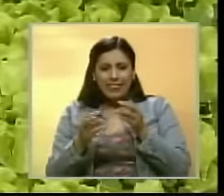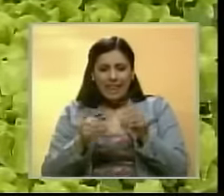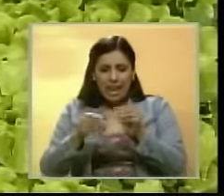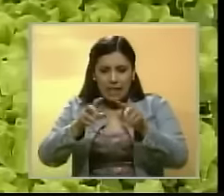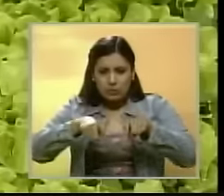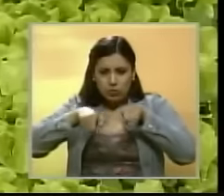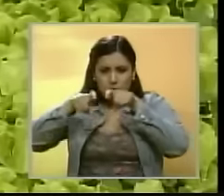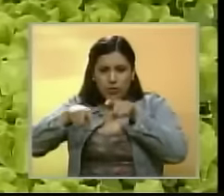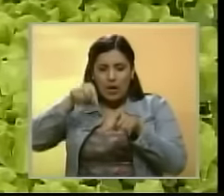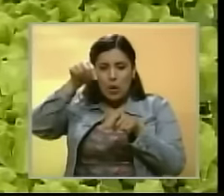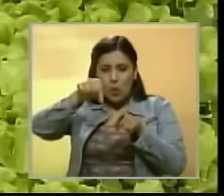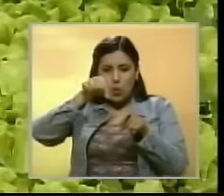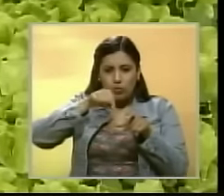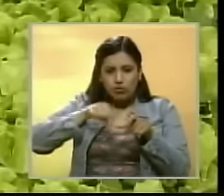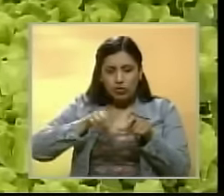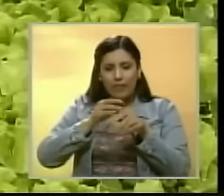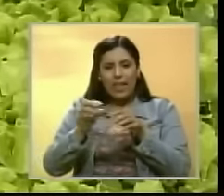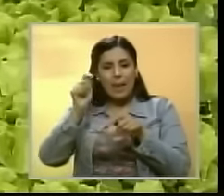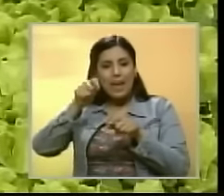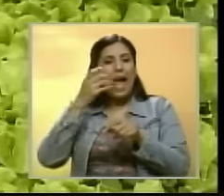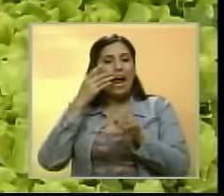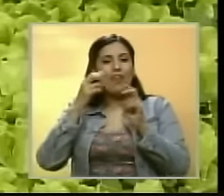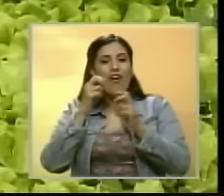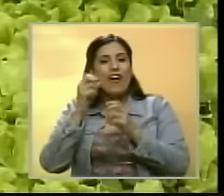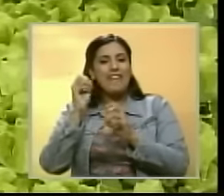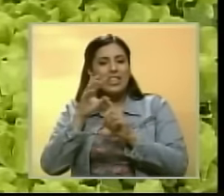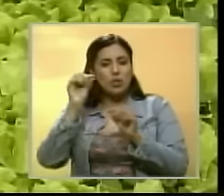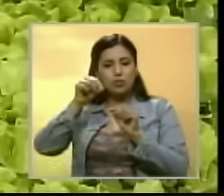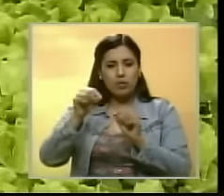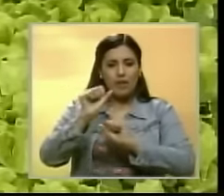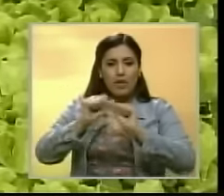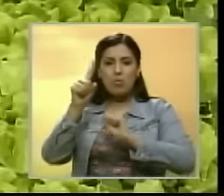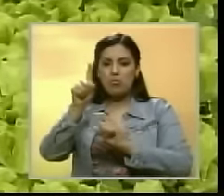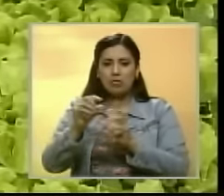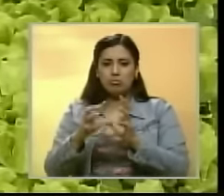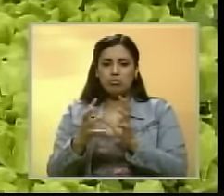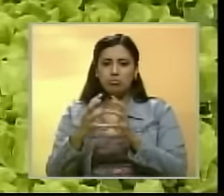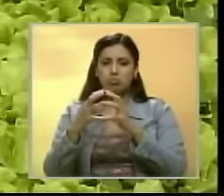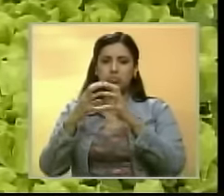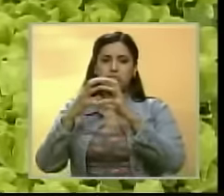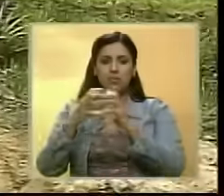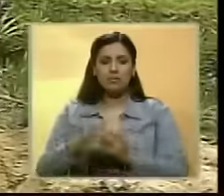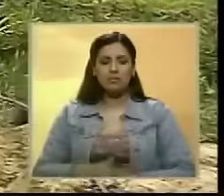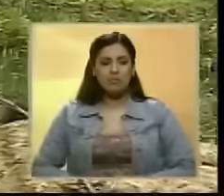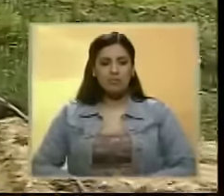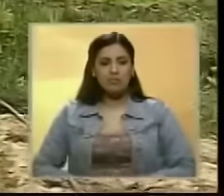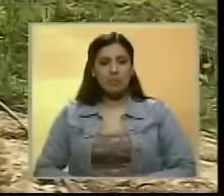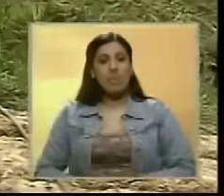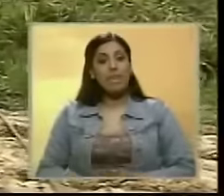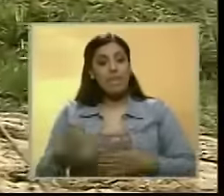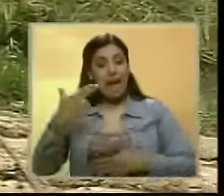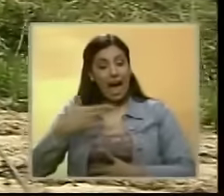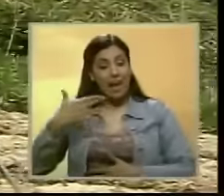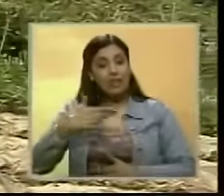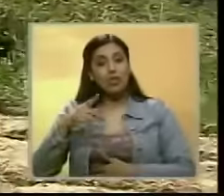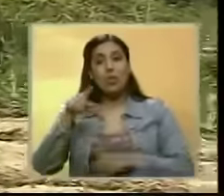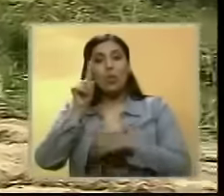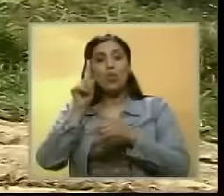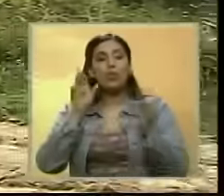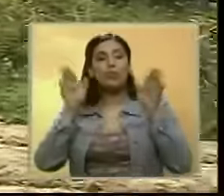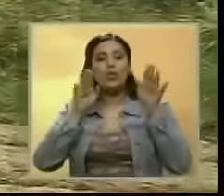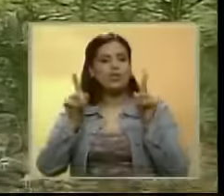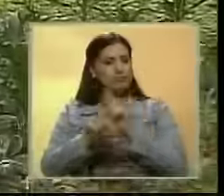tierra después se trasplanta se echa el fertilizante y ahí en un mes ya está de cosecha el atillo no solamente es una zona